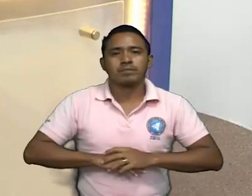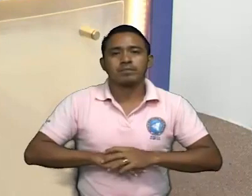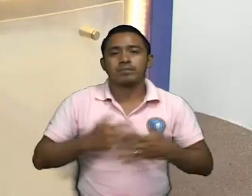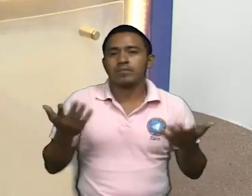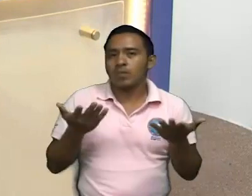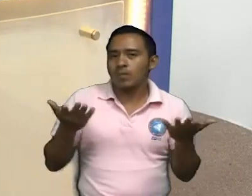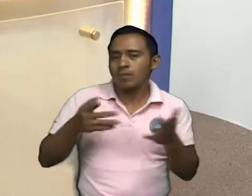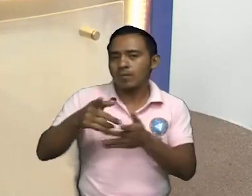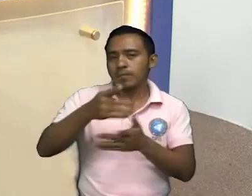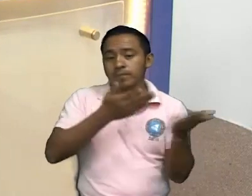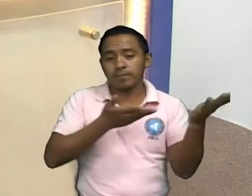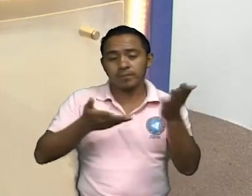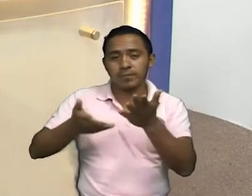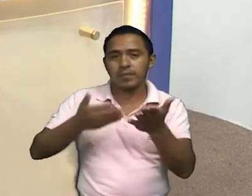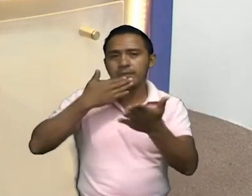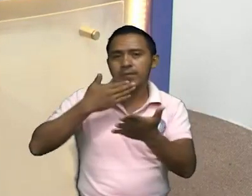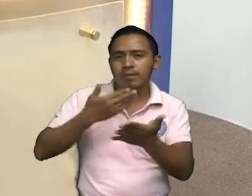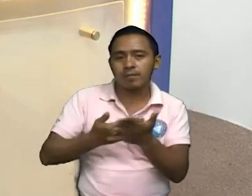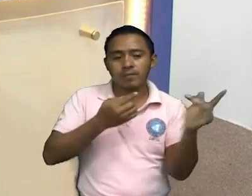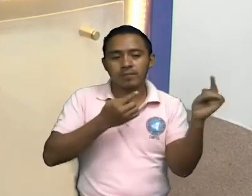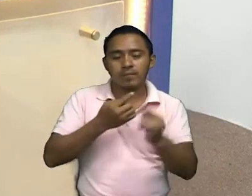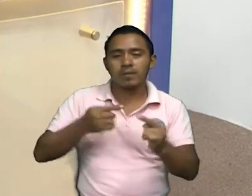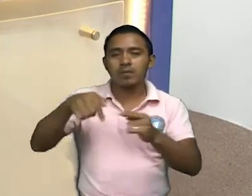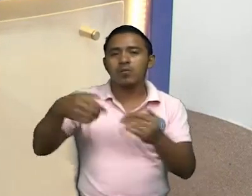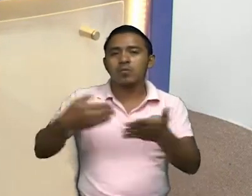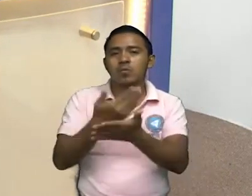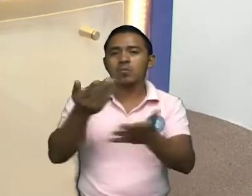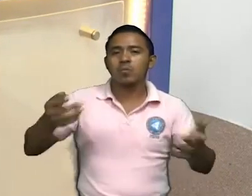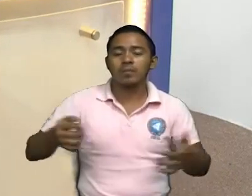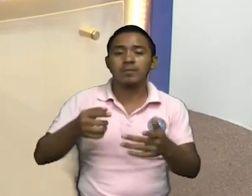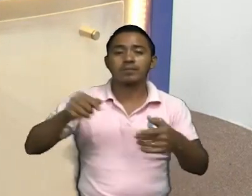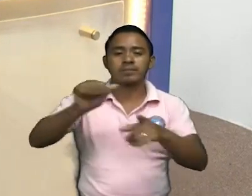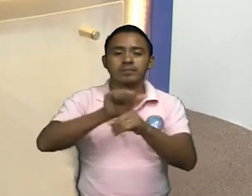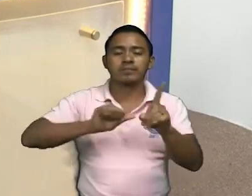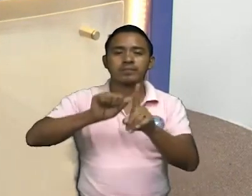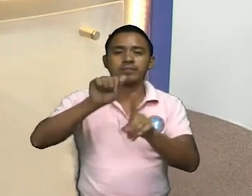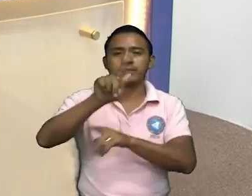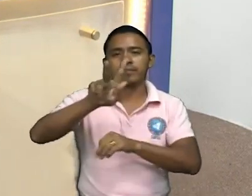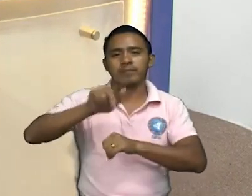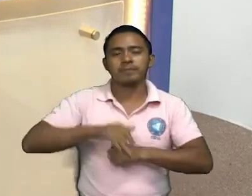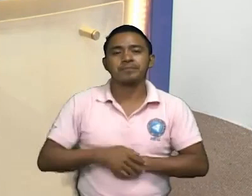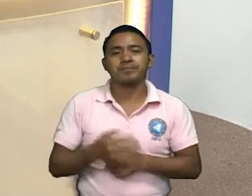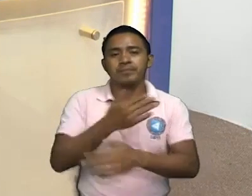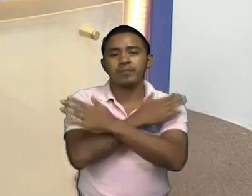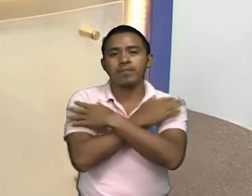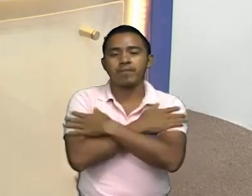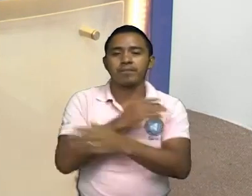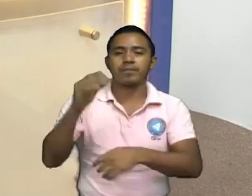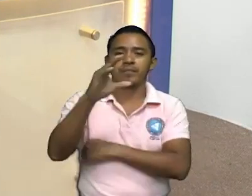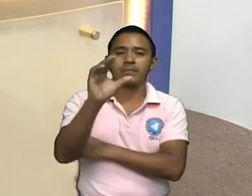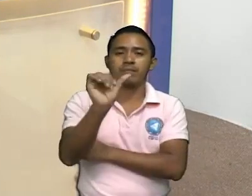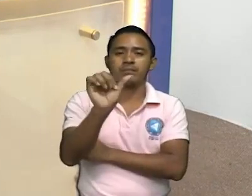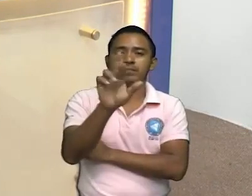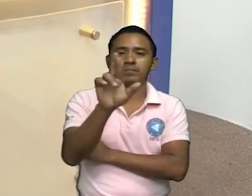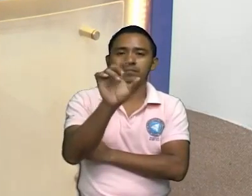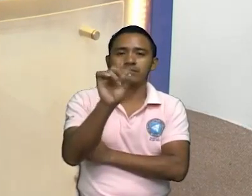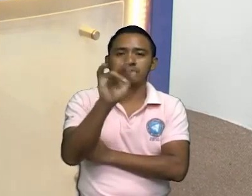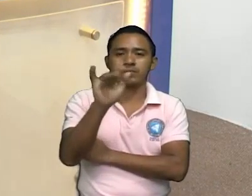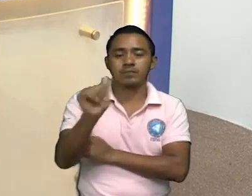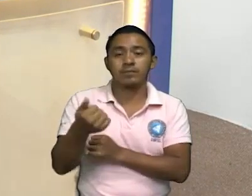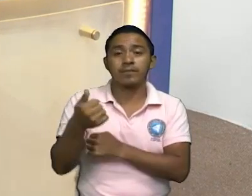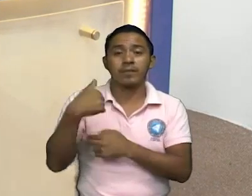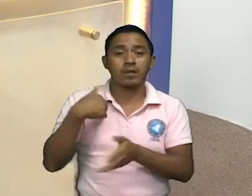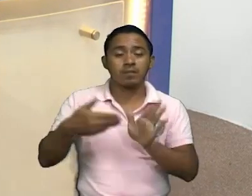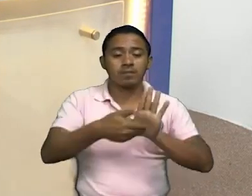¿Qué tal? Bienvenidos. Gracias por acompañarnos en una nueva emisión de Noticias Asamblea TV. Les saluda Carolina Mayorga y estos son nuestros